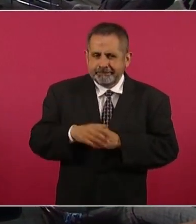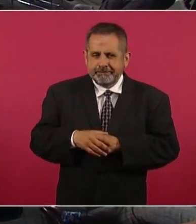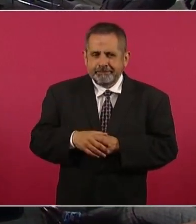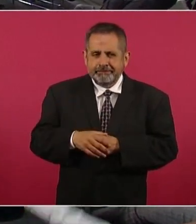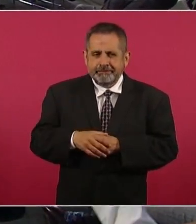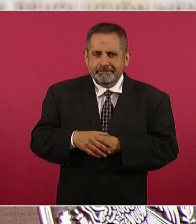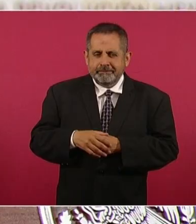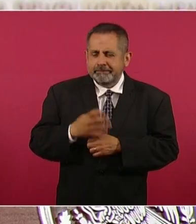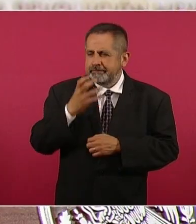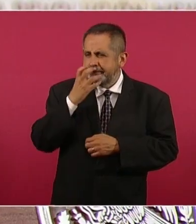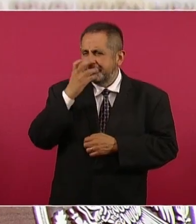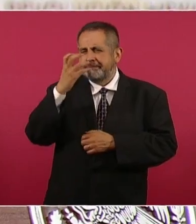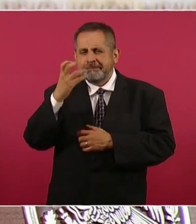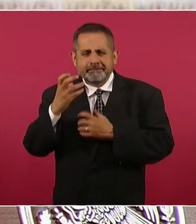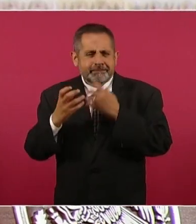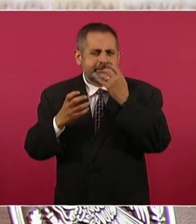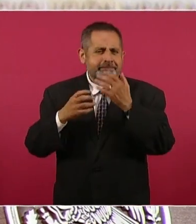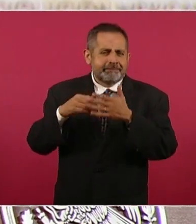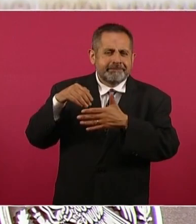bolsas, bolsas,